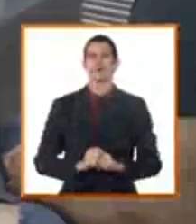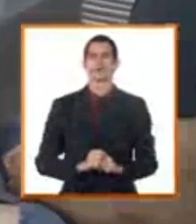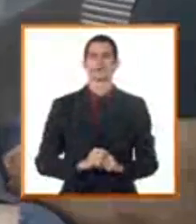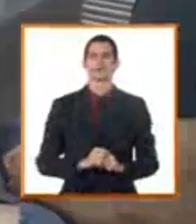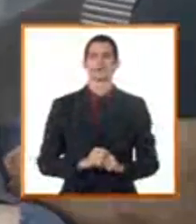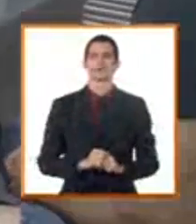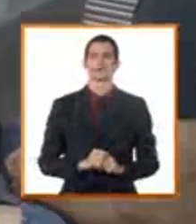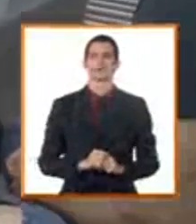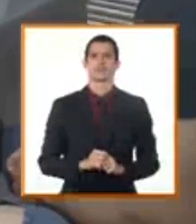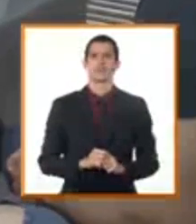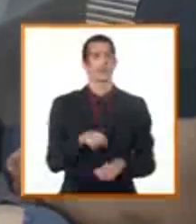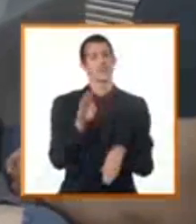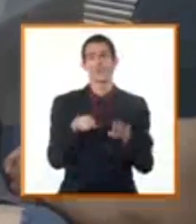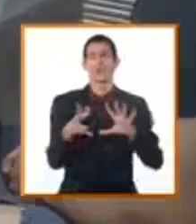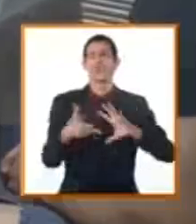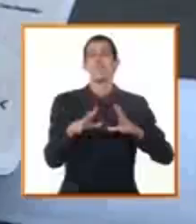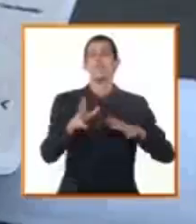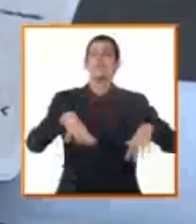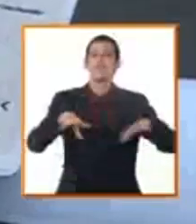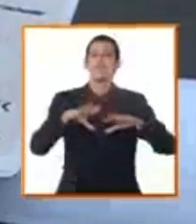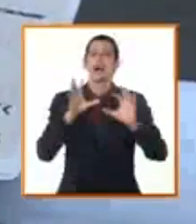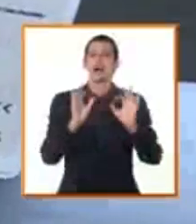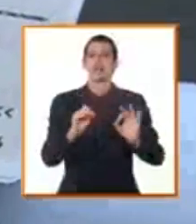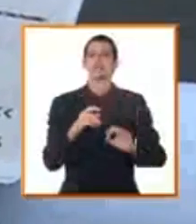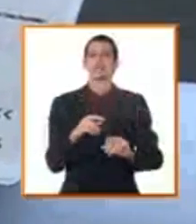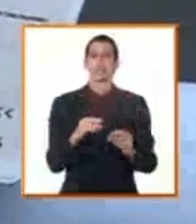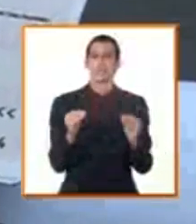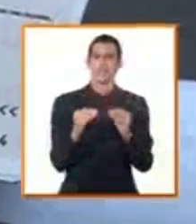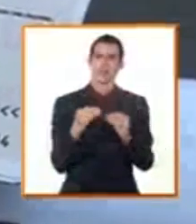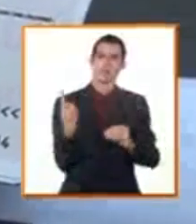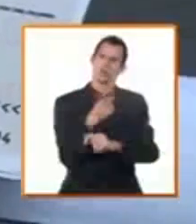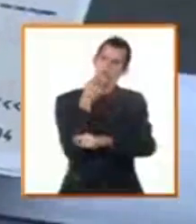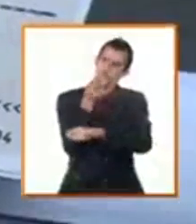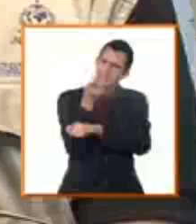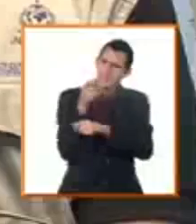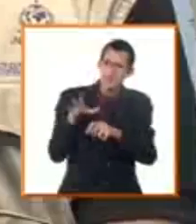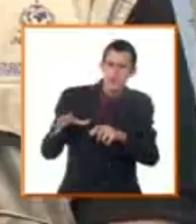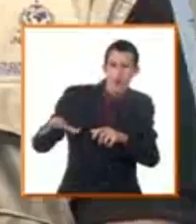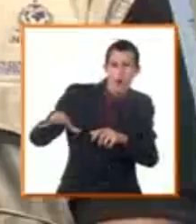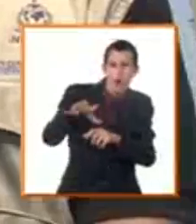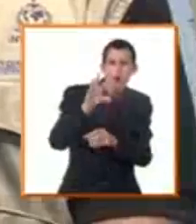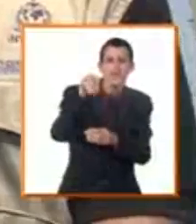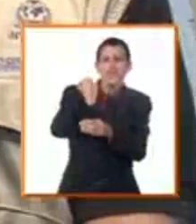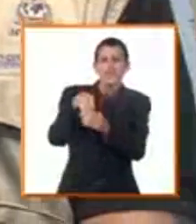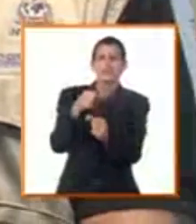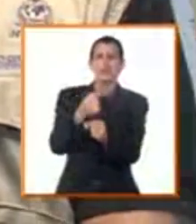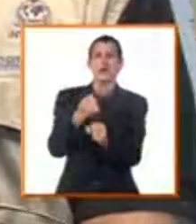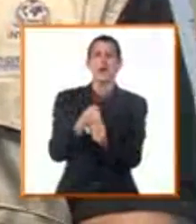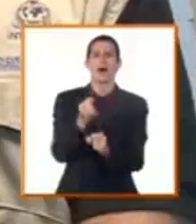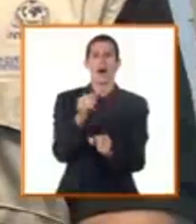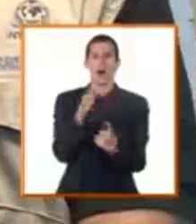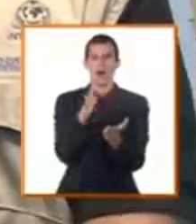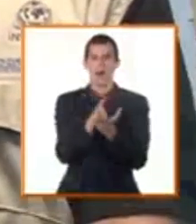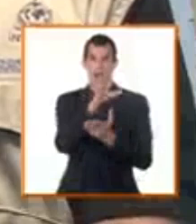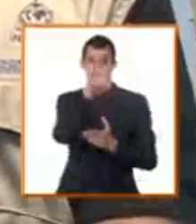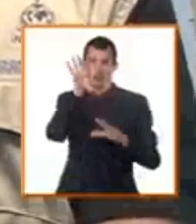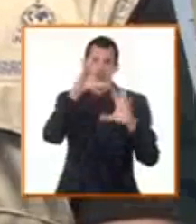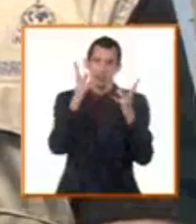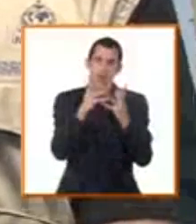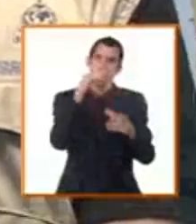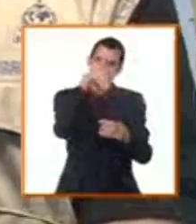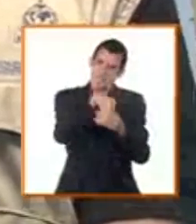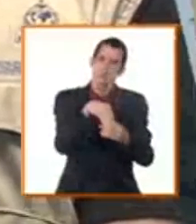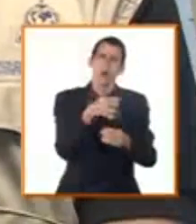el tema de tráfico de estupefacientes, en el tema de tráfico de ilícito de capitales, detección de las